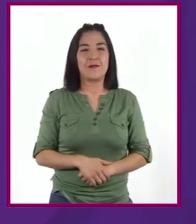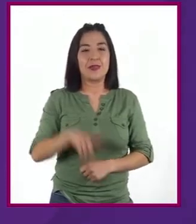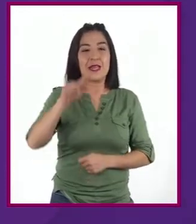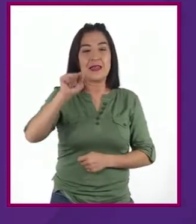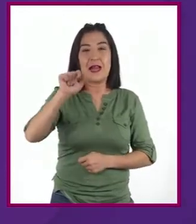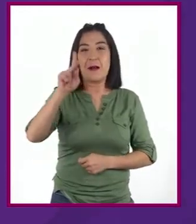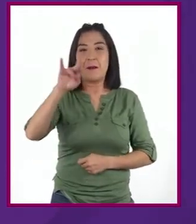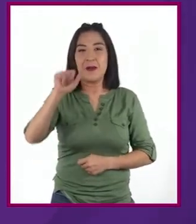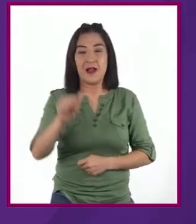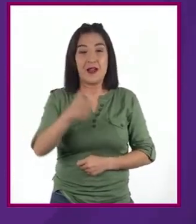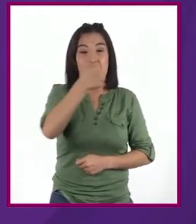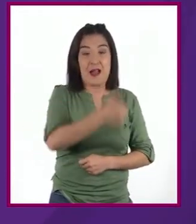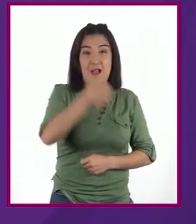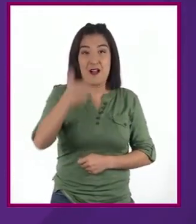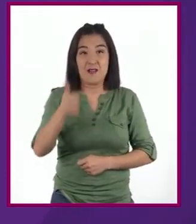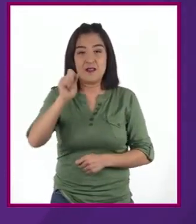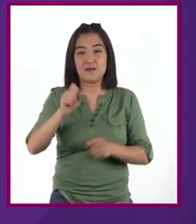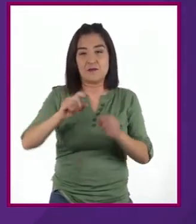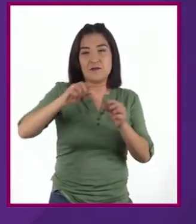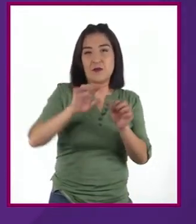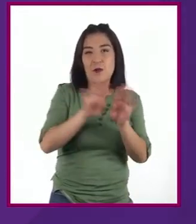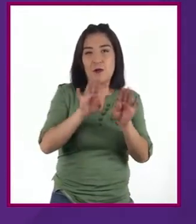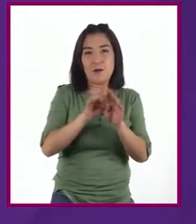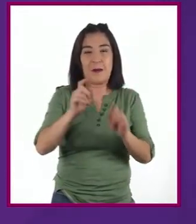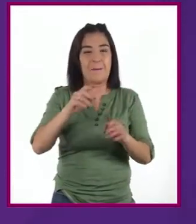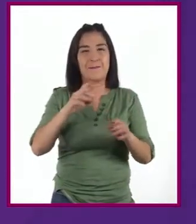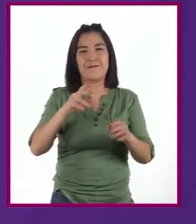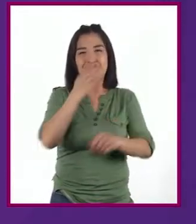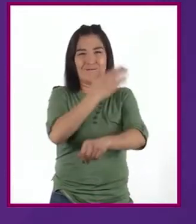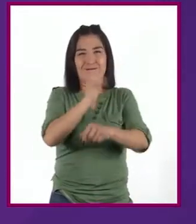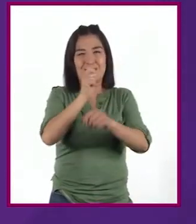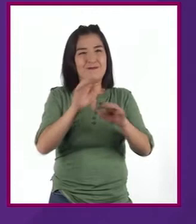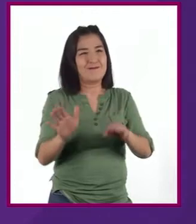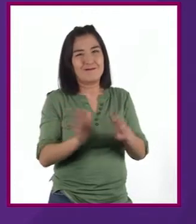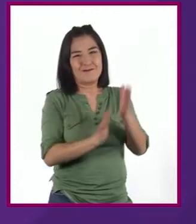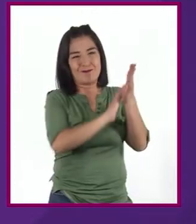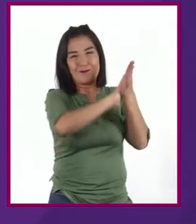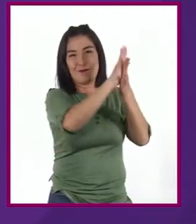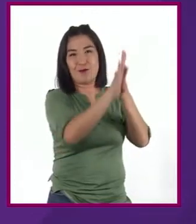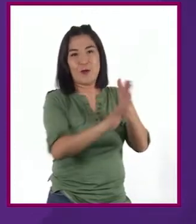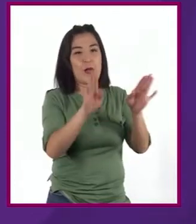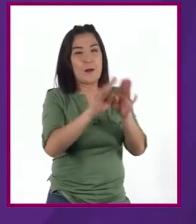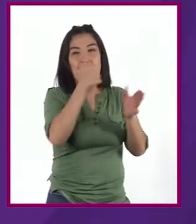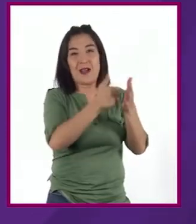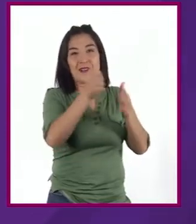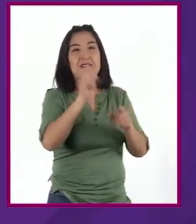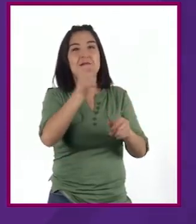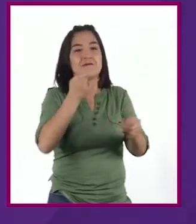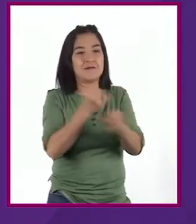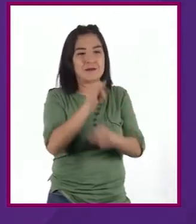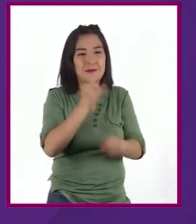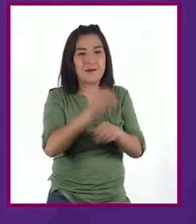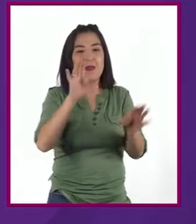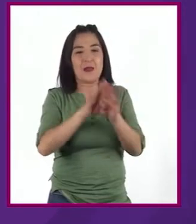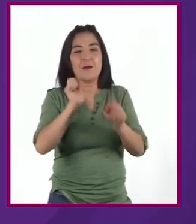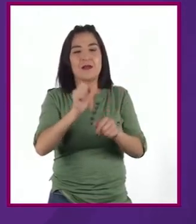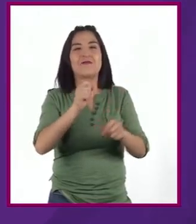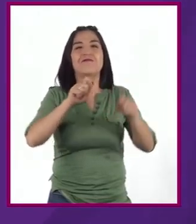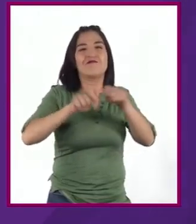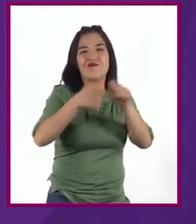Tapia, cada uno de los trozos de una pared hechos con tierra amasada y apisonada en una